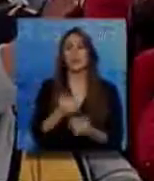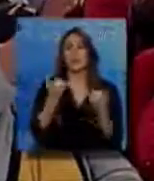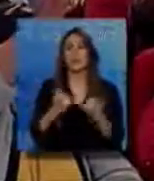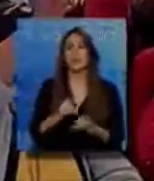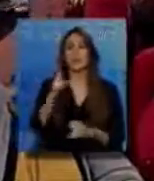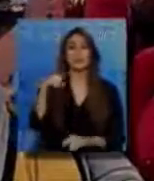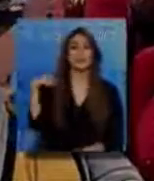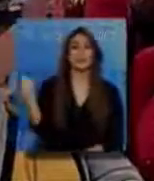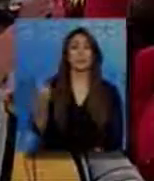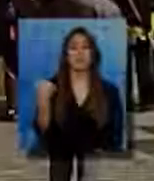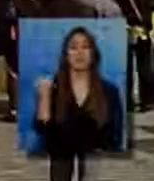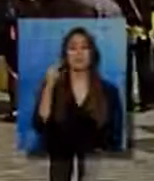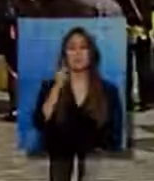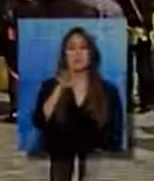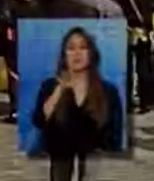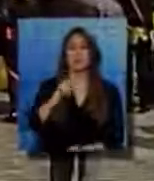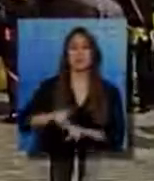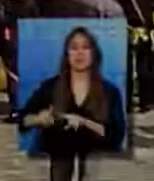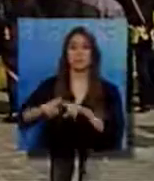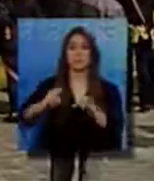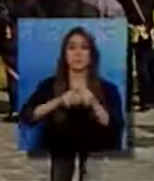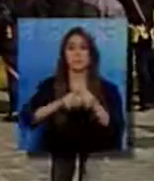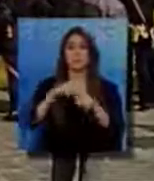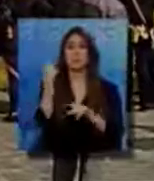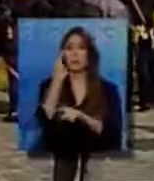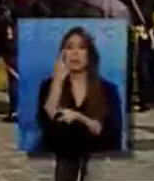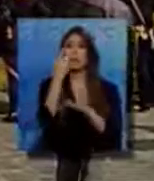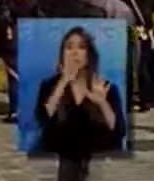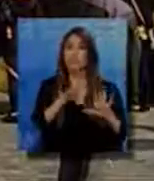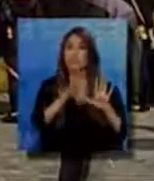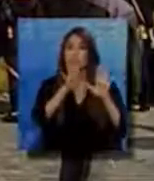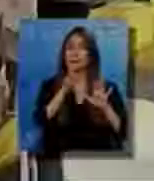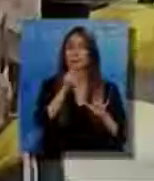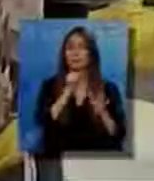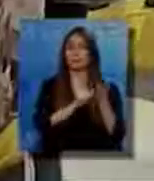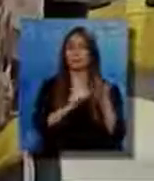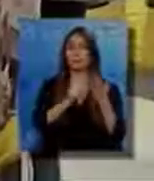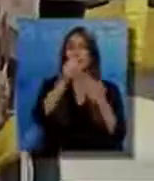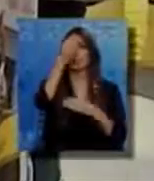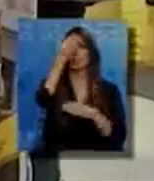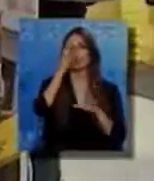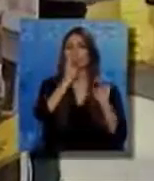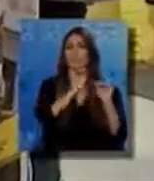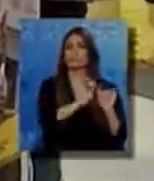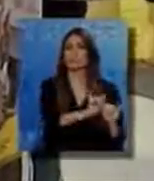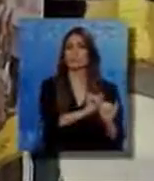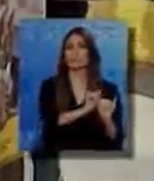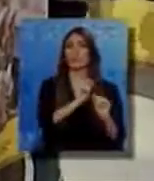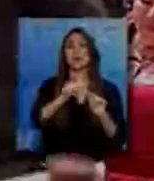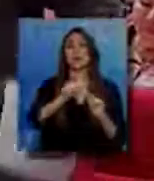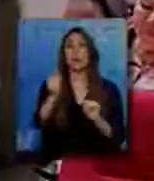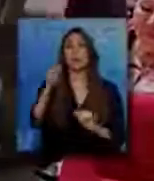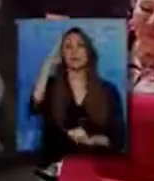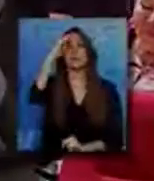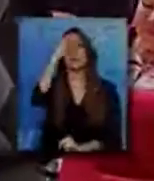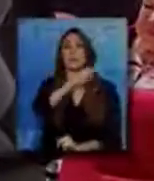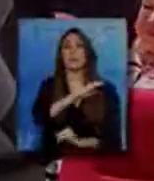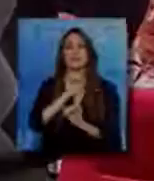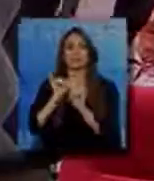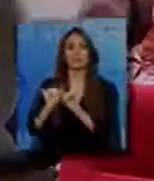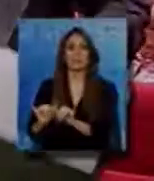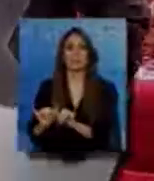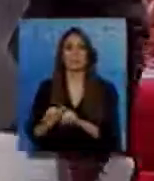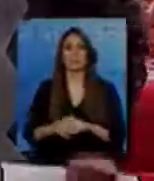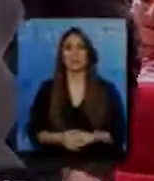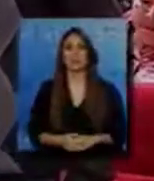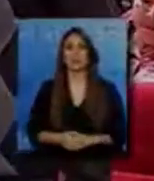existen 25 unidades de esta clase, de las cuales 19 están a cargo del Ministerio de Educación y 6 bajo el régimen militar. Si la fiscalización